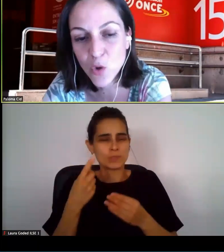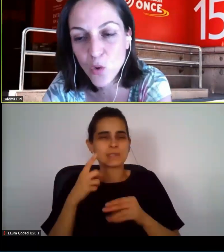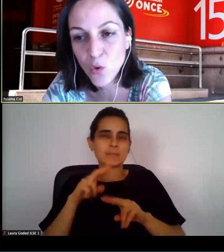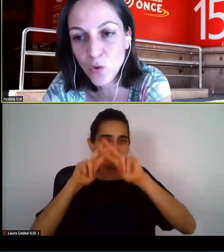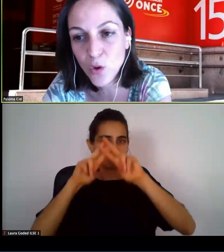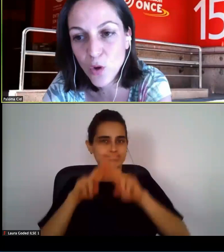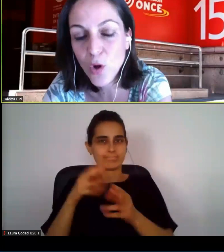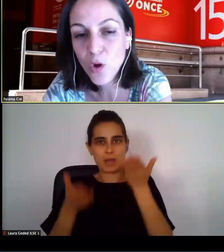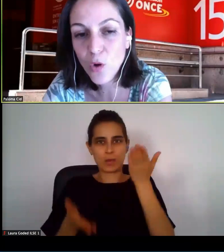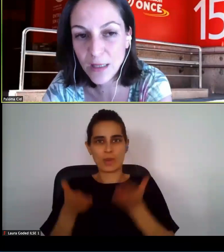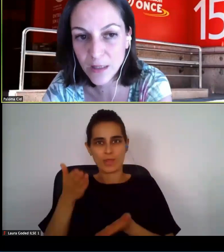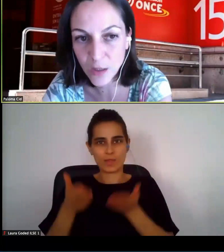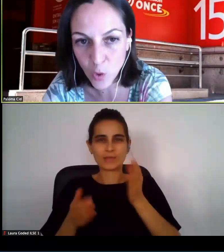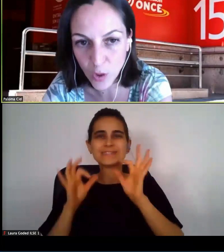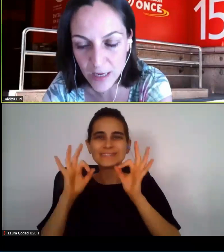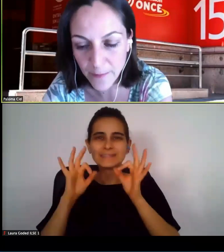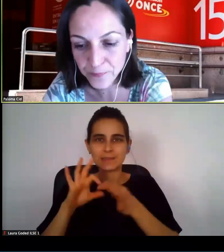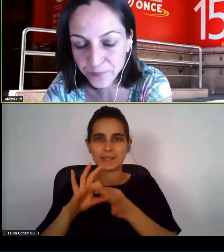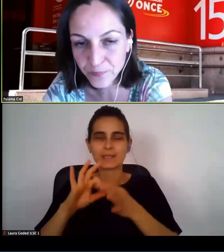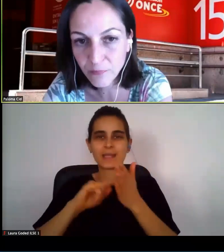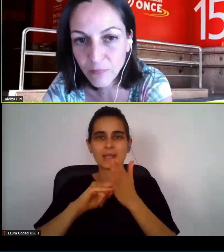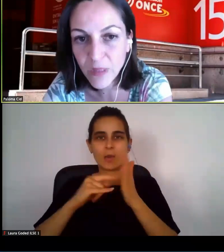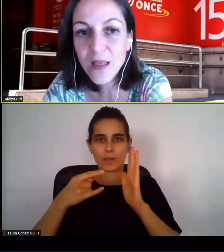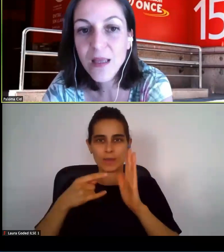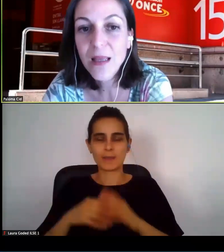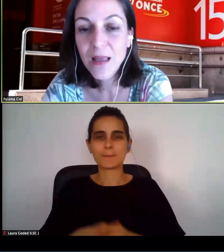relacionados con la tecnología.